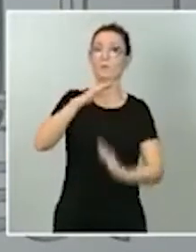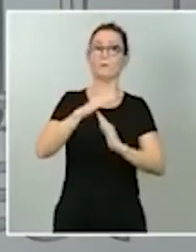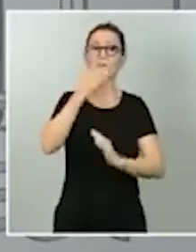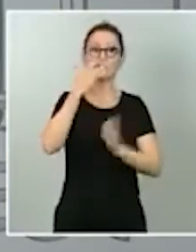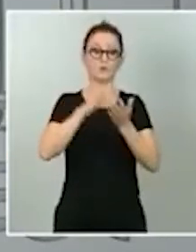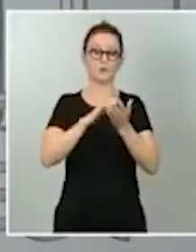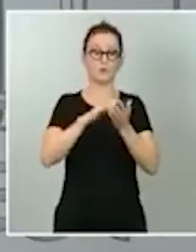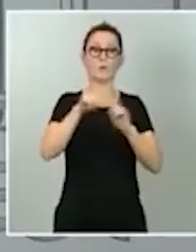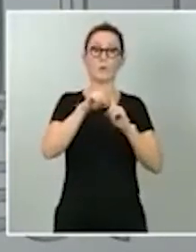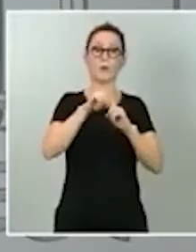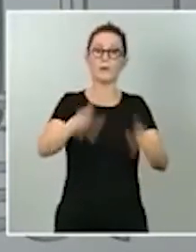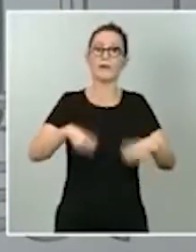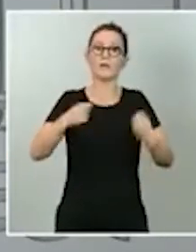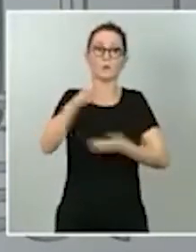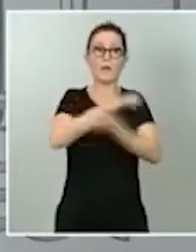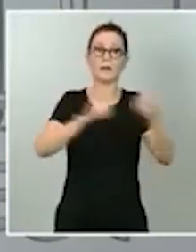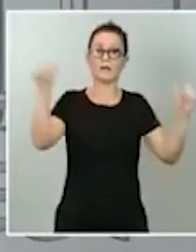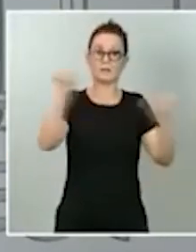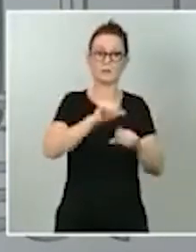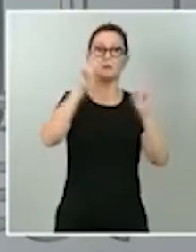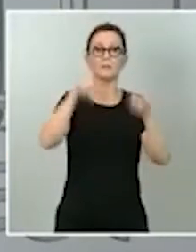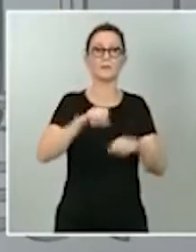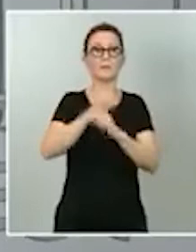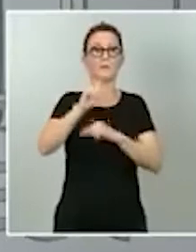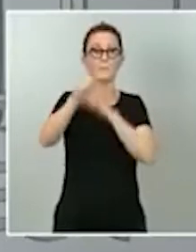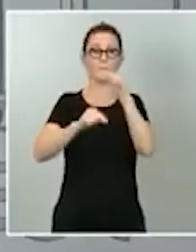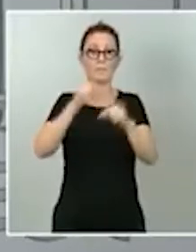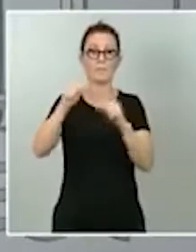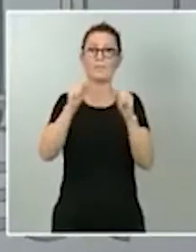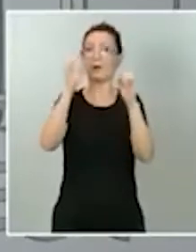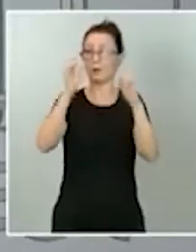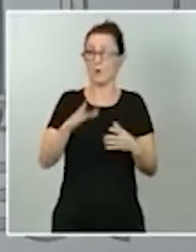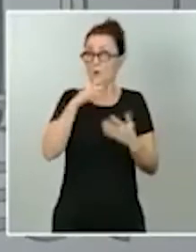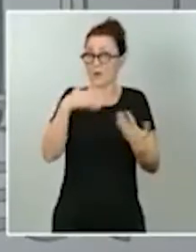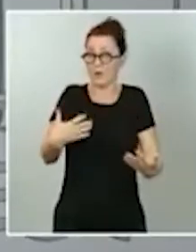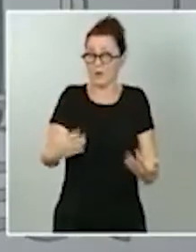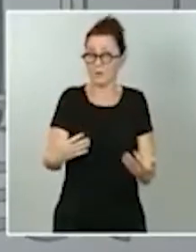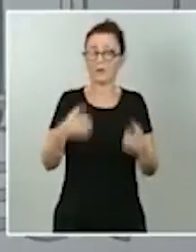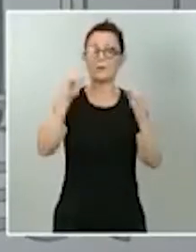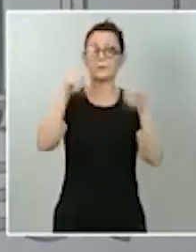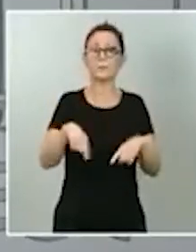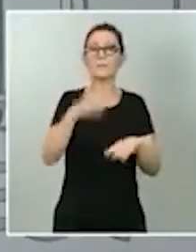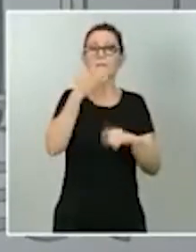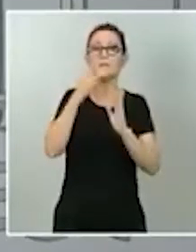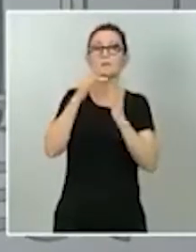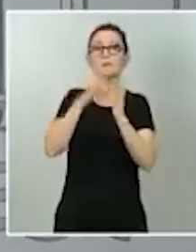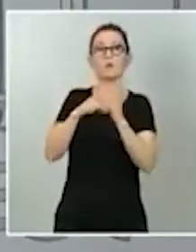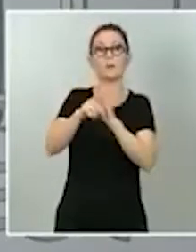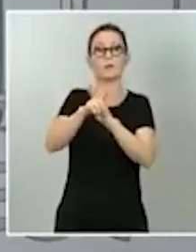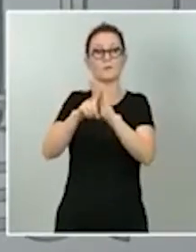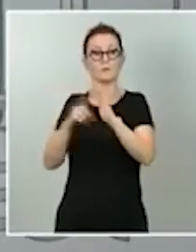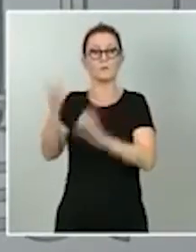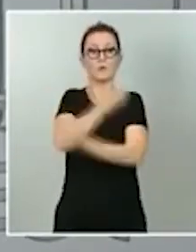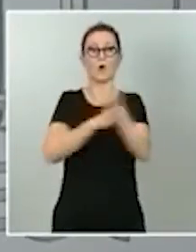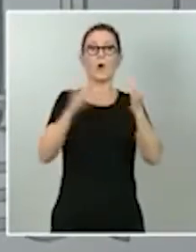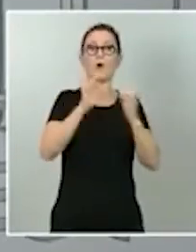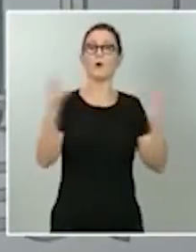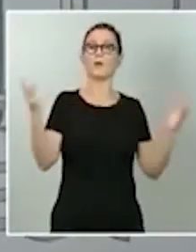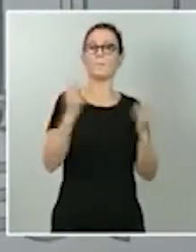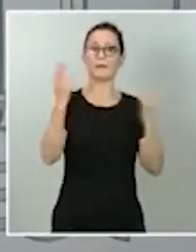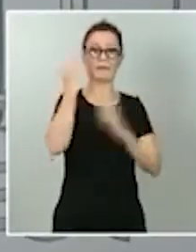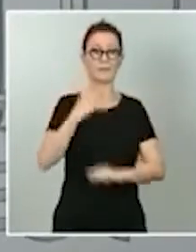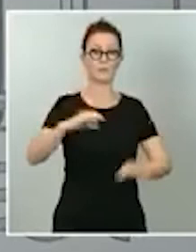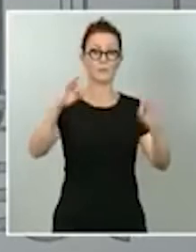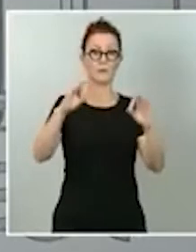como las que nos encontramos actualmente en situación de recesión económica o de emergencia extraordinaria que perjudique